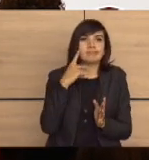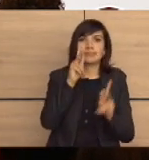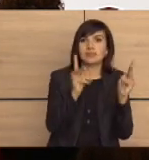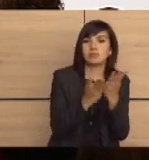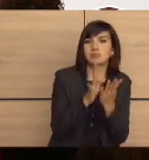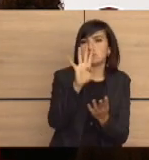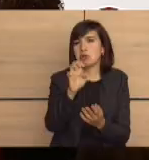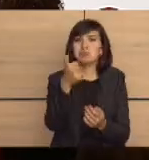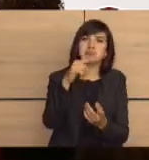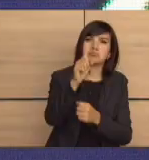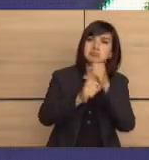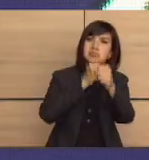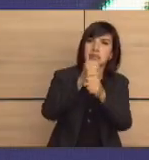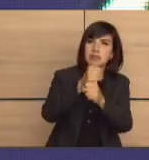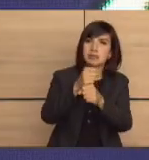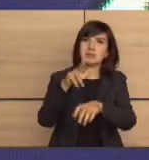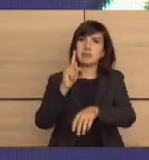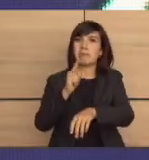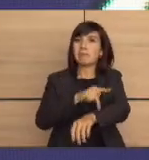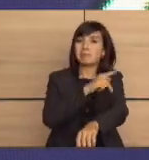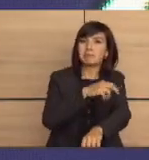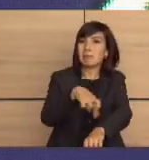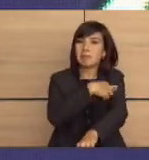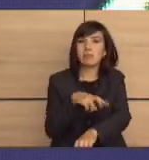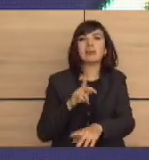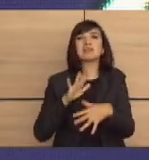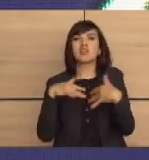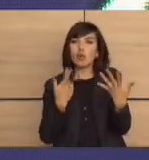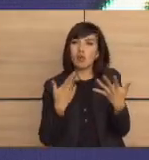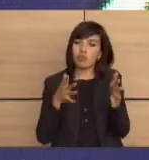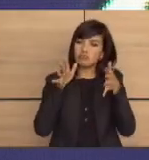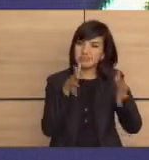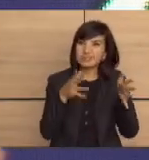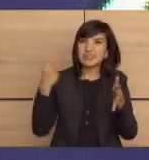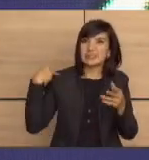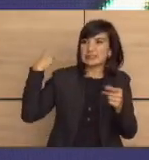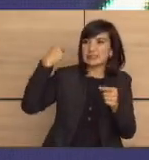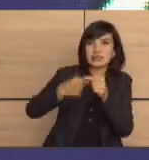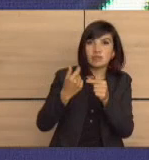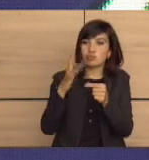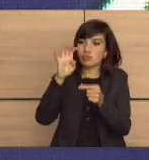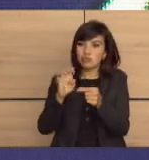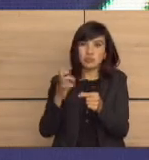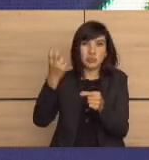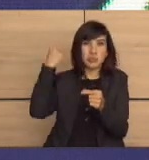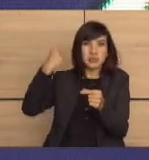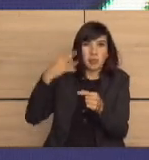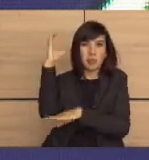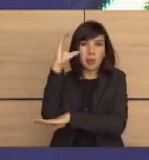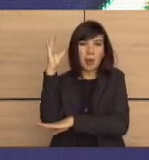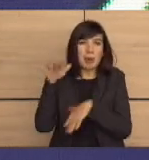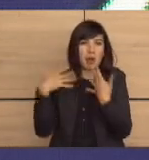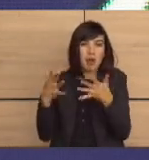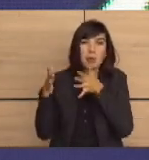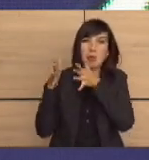quinto de primaria ve todo el siglo XIX de Colombia y además la primera mitad del siglo XX. ¿Sí? Esa es la dinámica de los estándares en la actualidad. Y